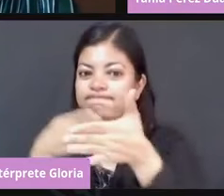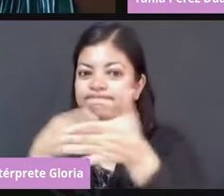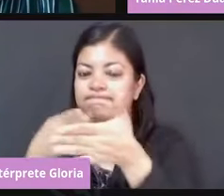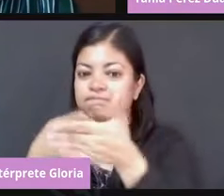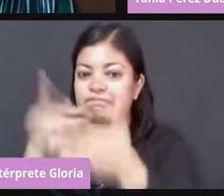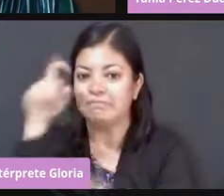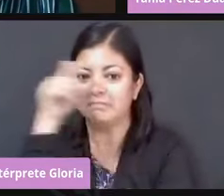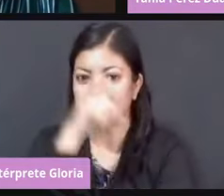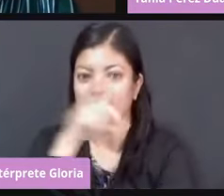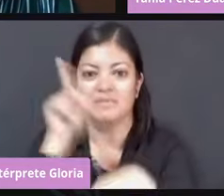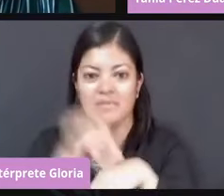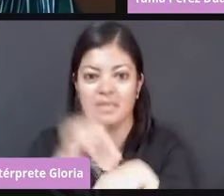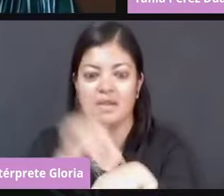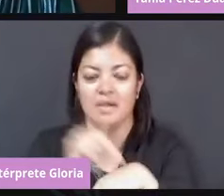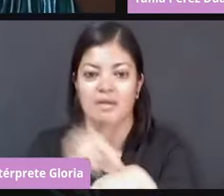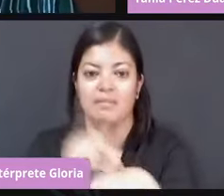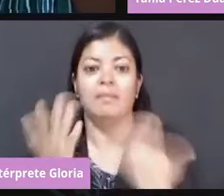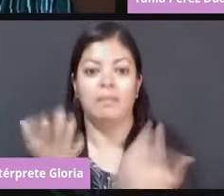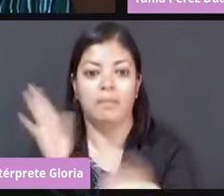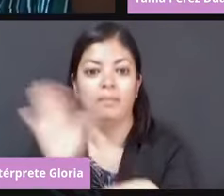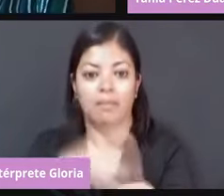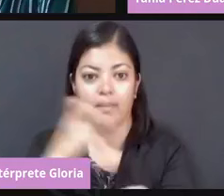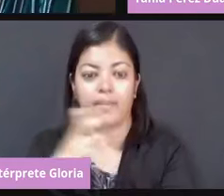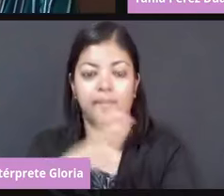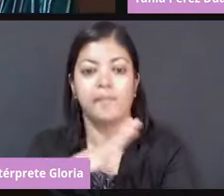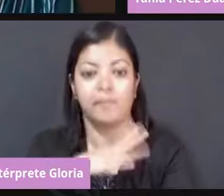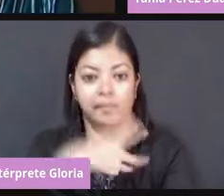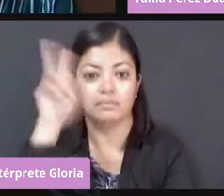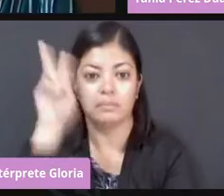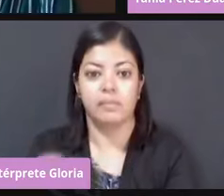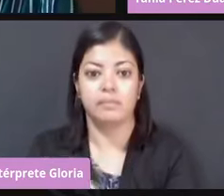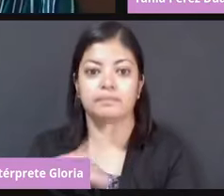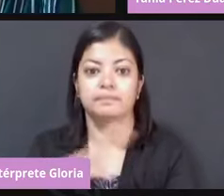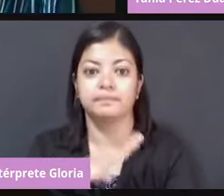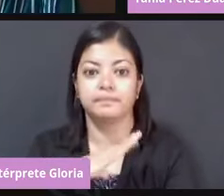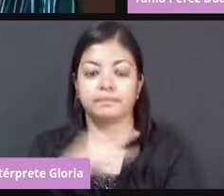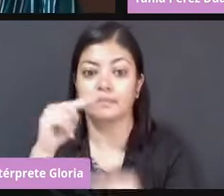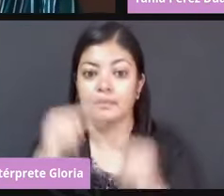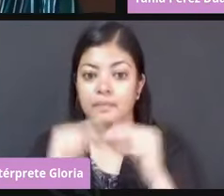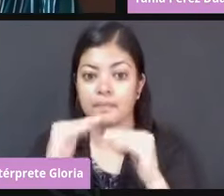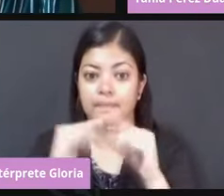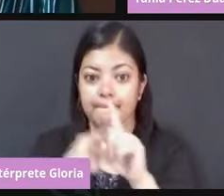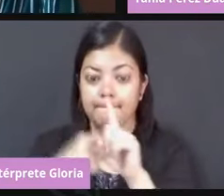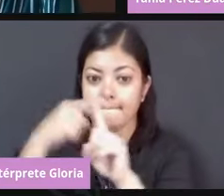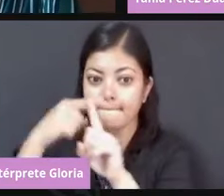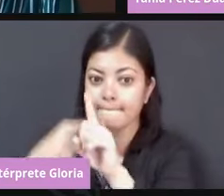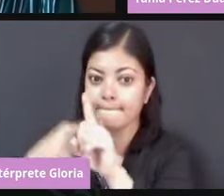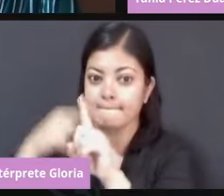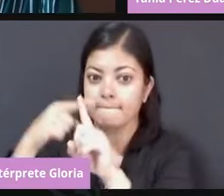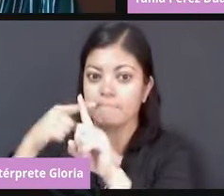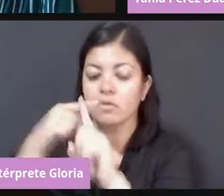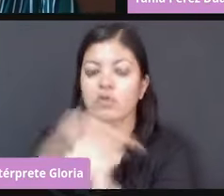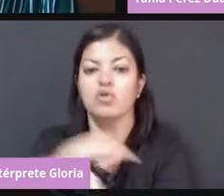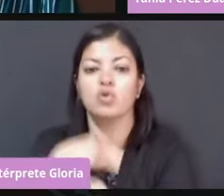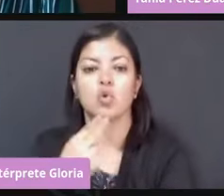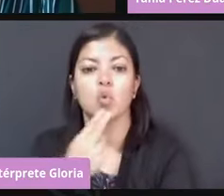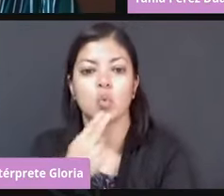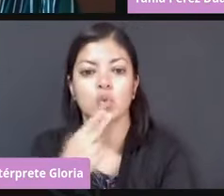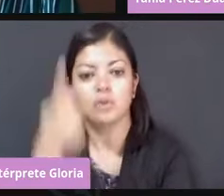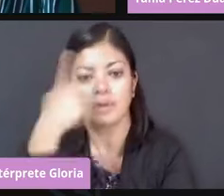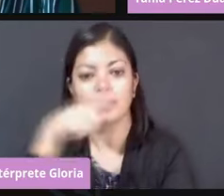en el día a día. Entonces, sí, sí hay realmente una escala y es un instrumento que nosotros también utilizamos como para saber